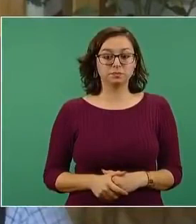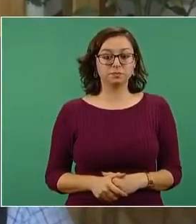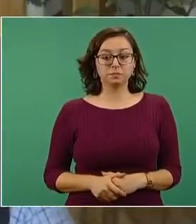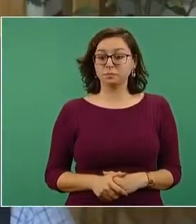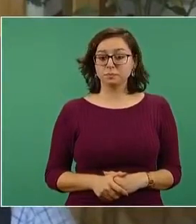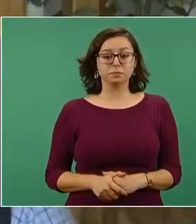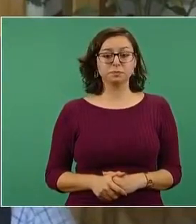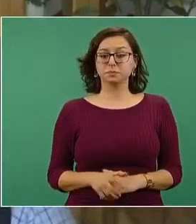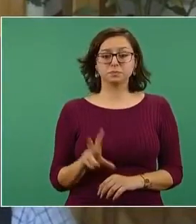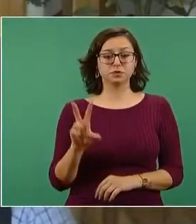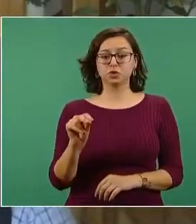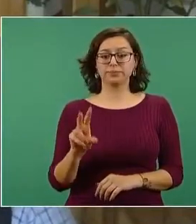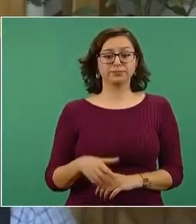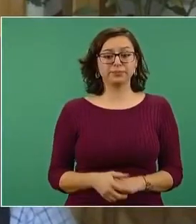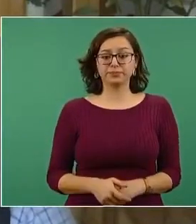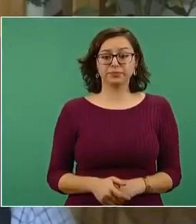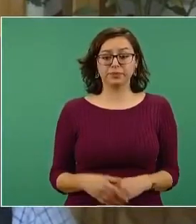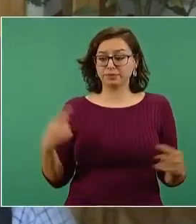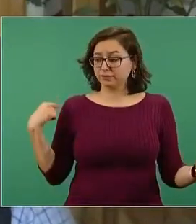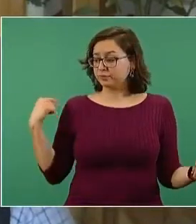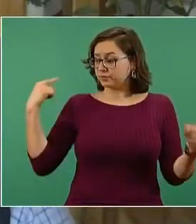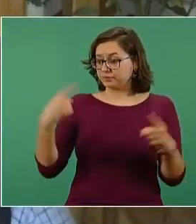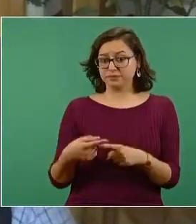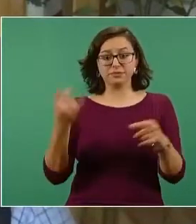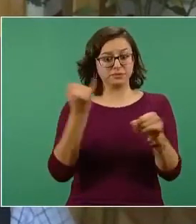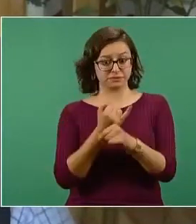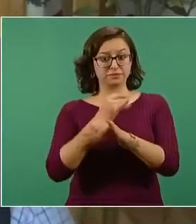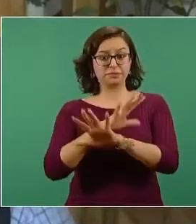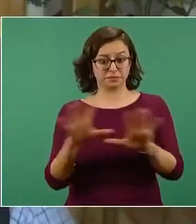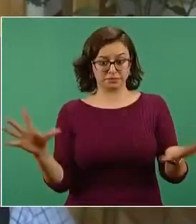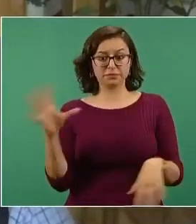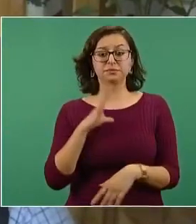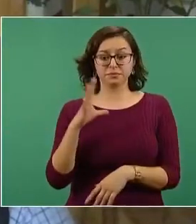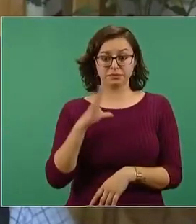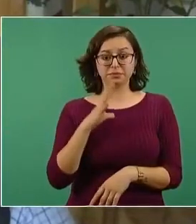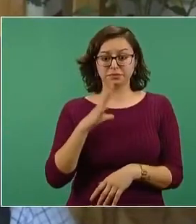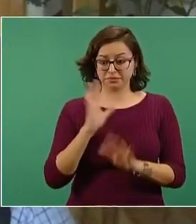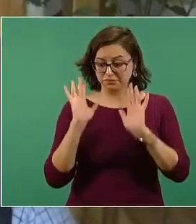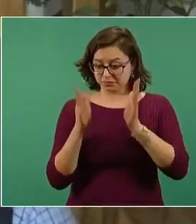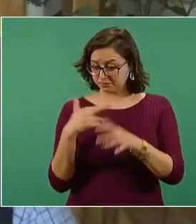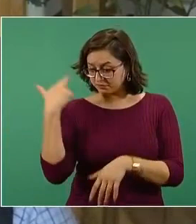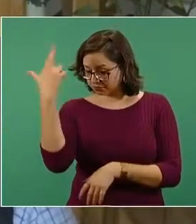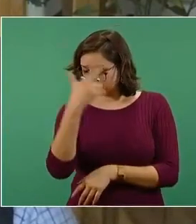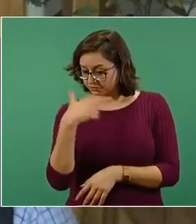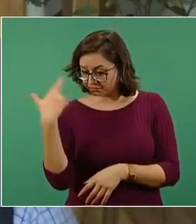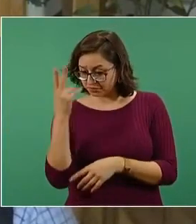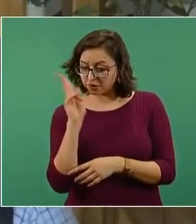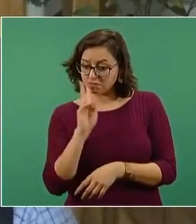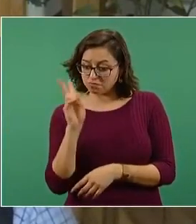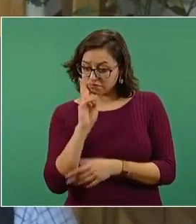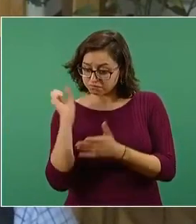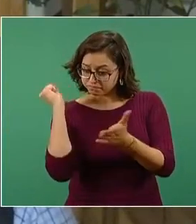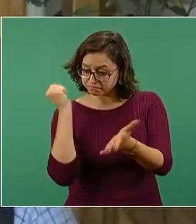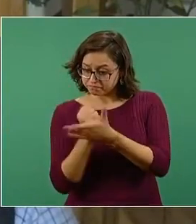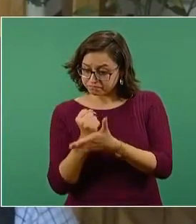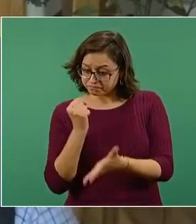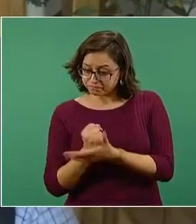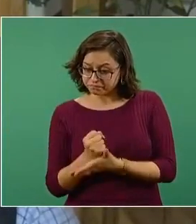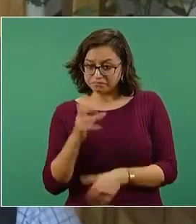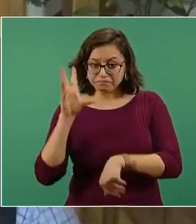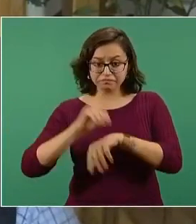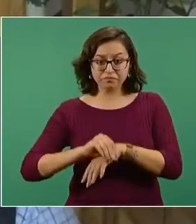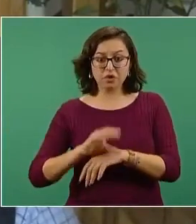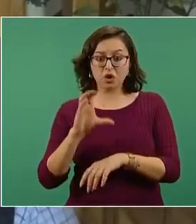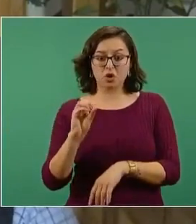de la información que se tiene registrada y de la información que en su momento inclusive ha sido ya validada por la COFEPRIS, por la Comisión